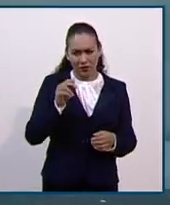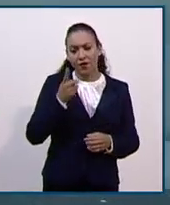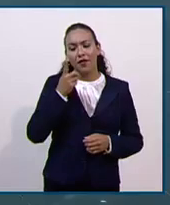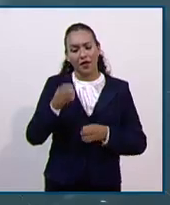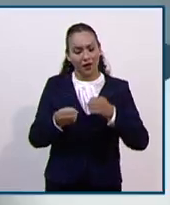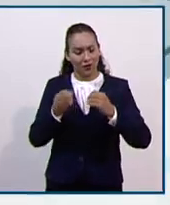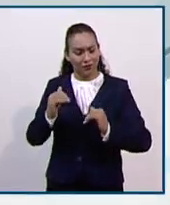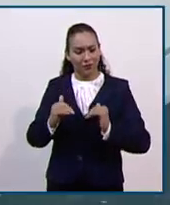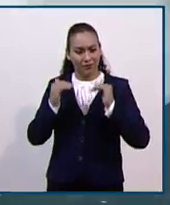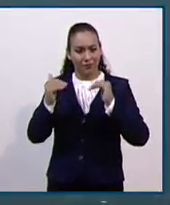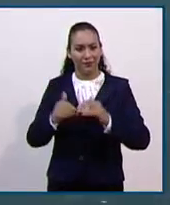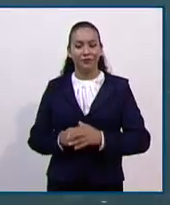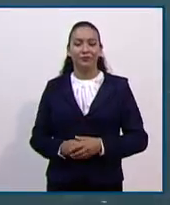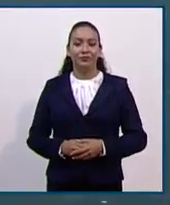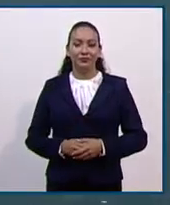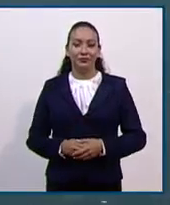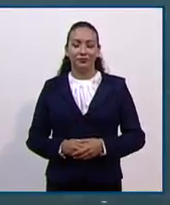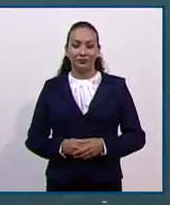Corte.